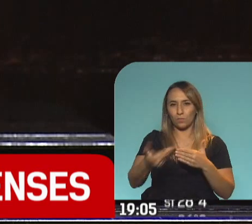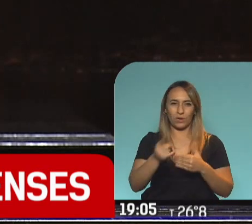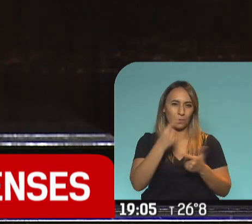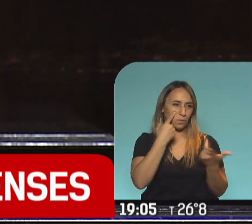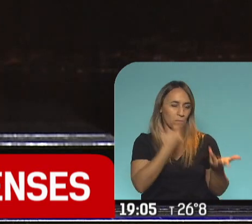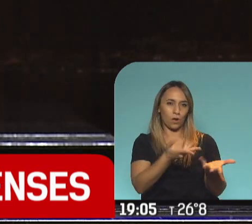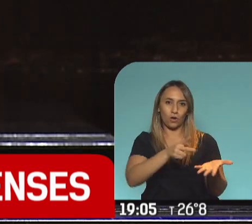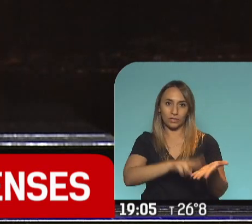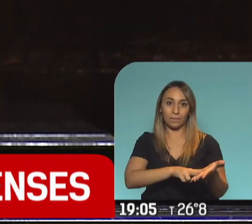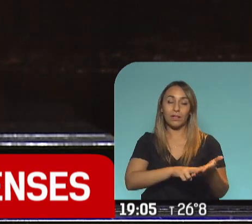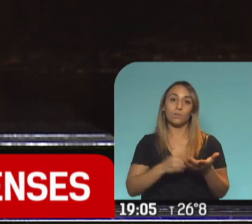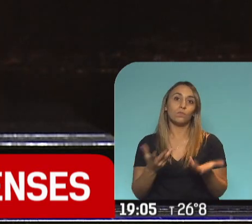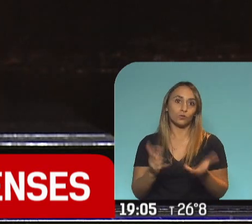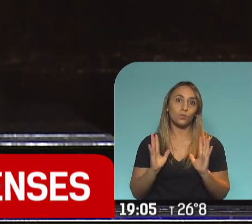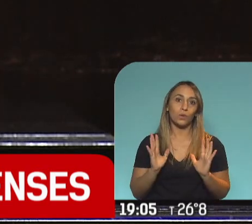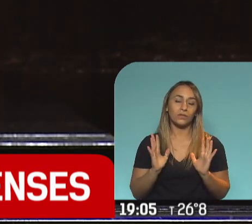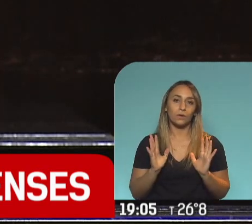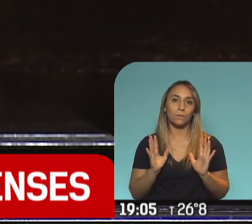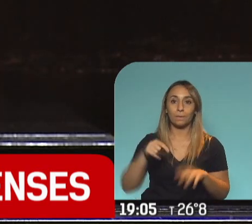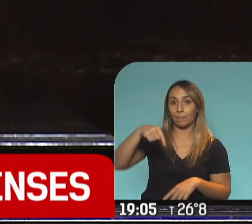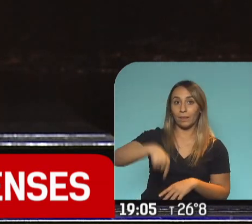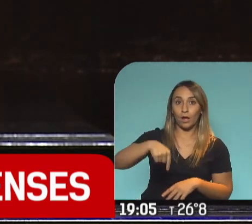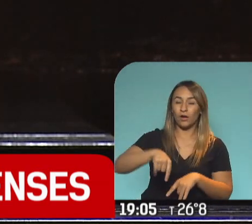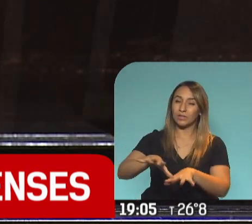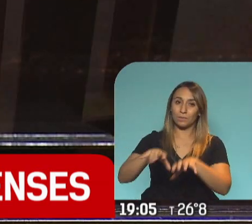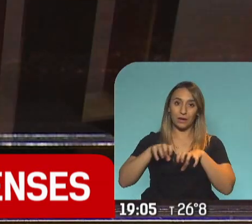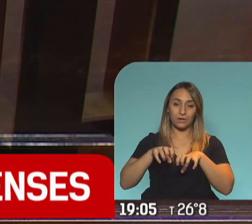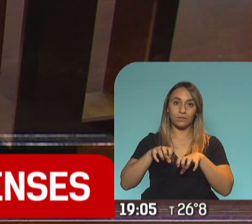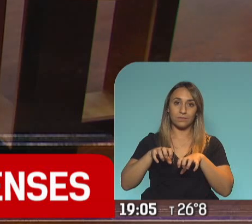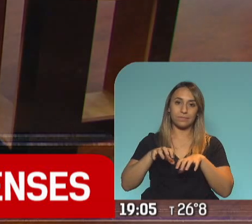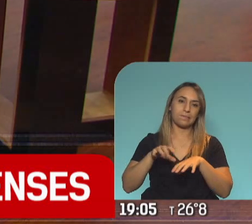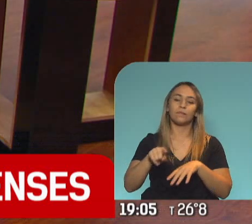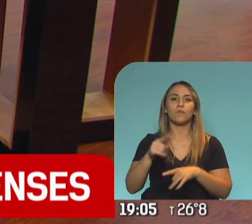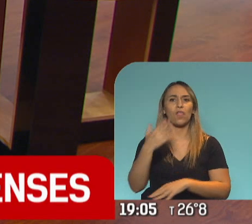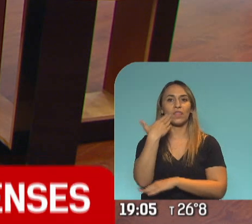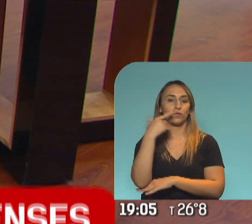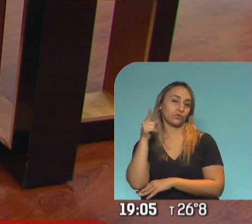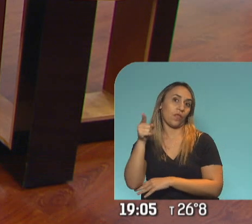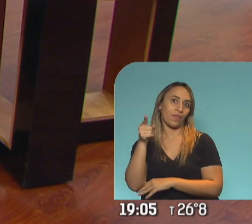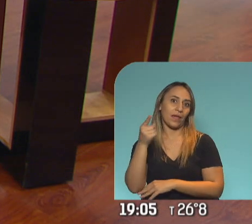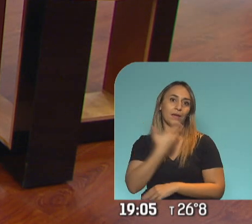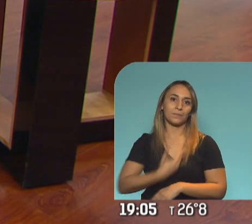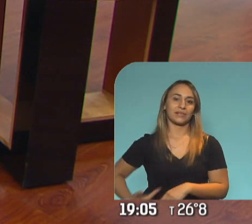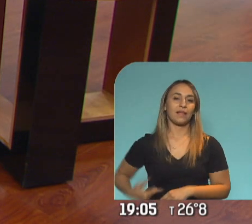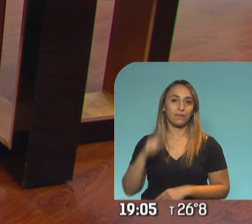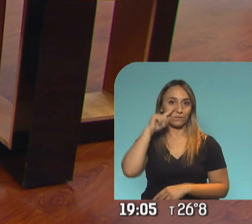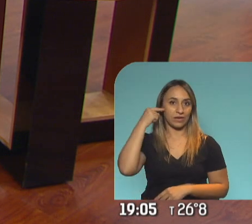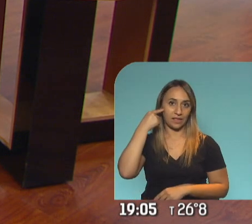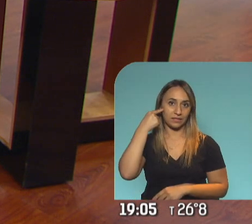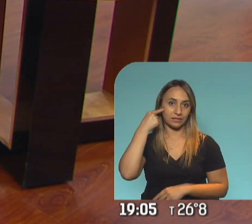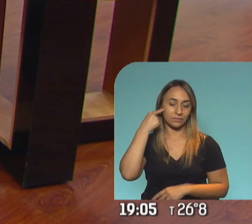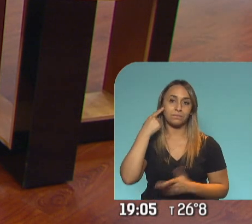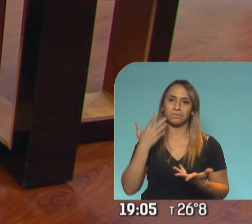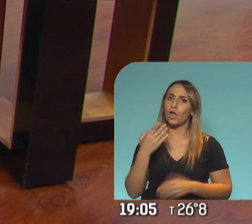y por supuesto en lo que ocurría hoy más temprano con el discurso del presidente Alberto Fernández.